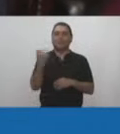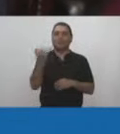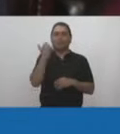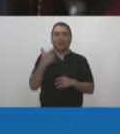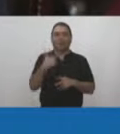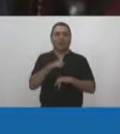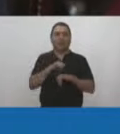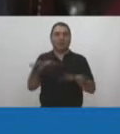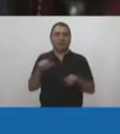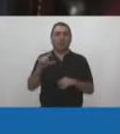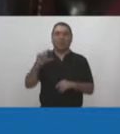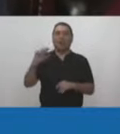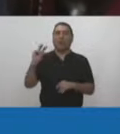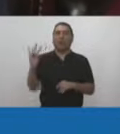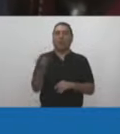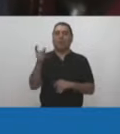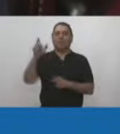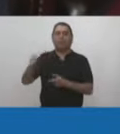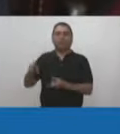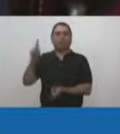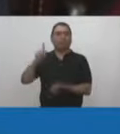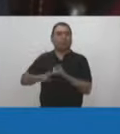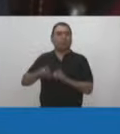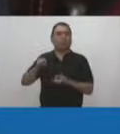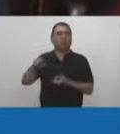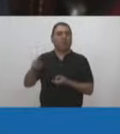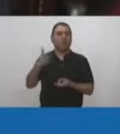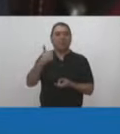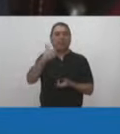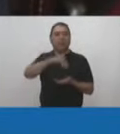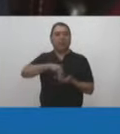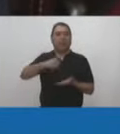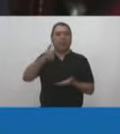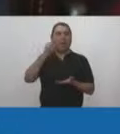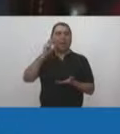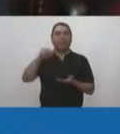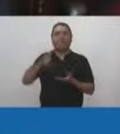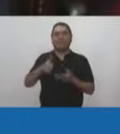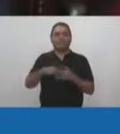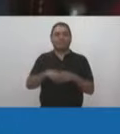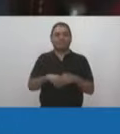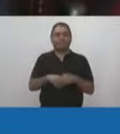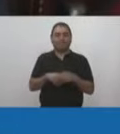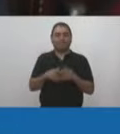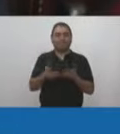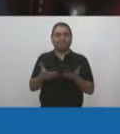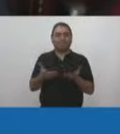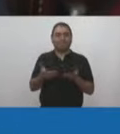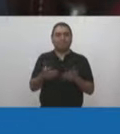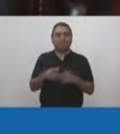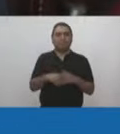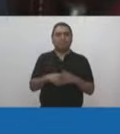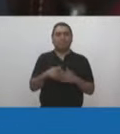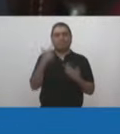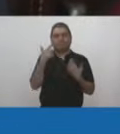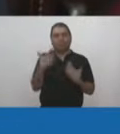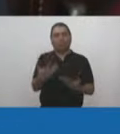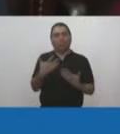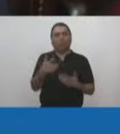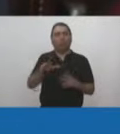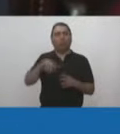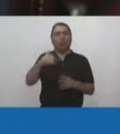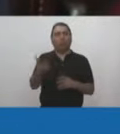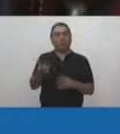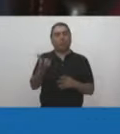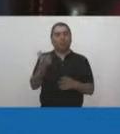estar discutiendo lo mismo, que si los senadores no pueden acoplar sus dietas a las paritarias del personal legislativo, vamos a empezar a escuchar